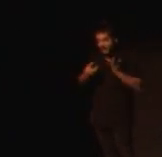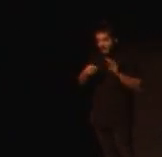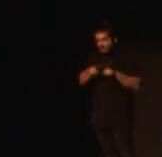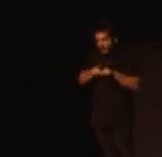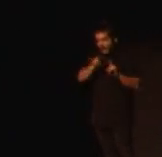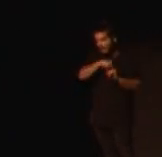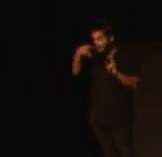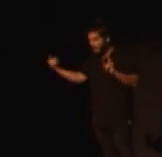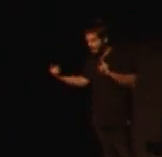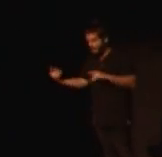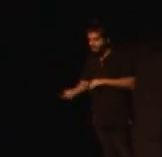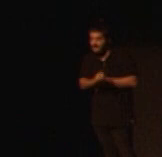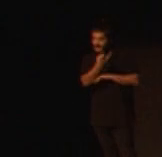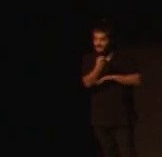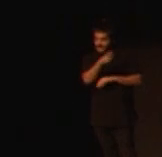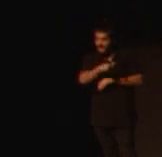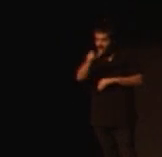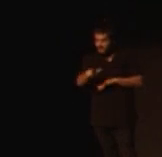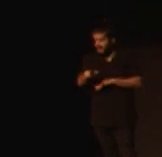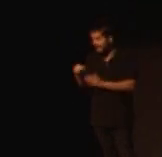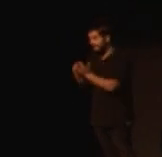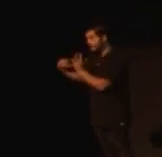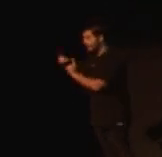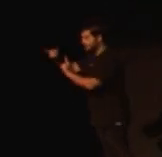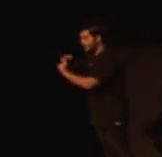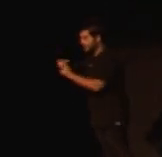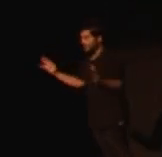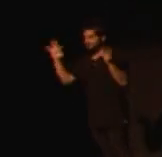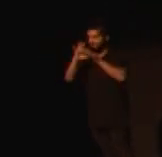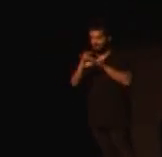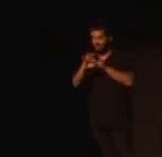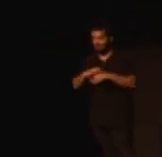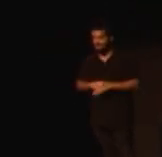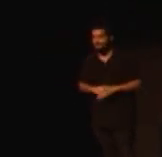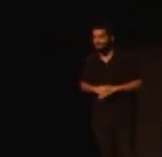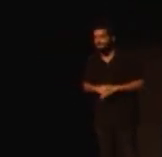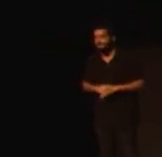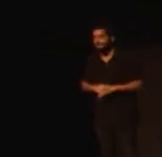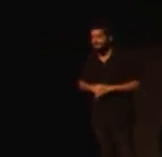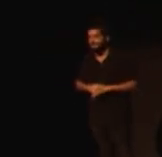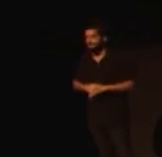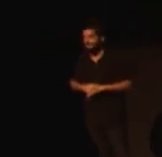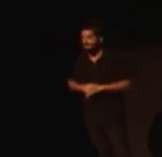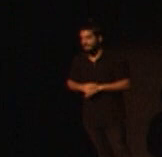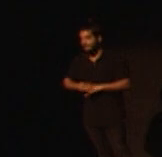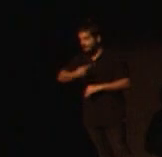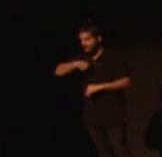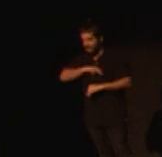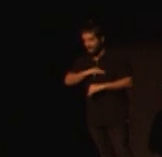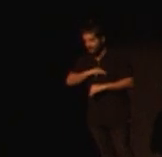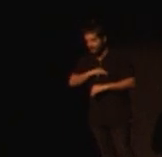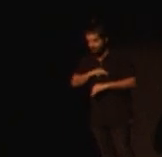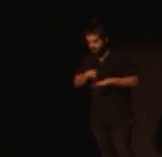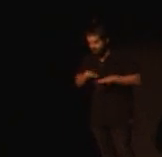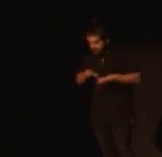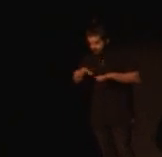sus necesidades y, por otro, la tecnología y sus soluciones. Durante los primeros años de andadura del proyecto nos hemos enriquecido enormemente, tanto